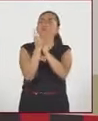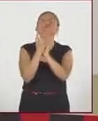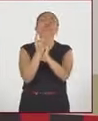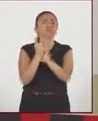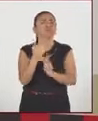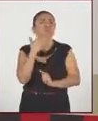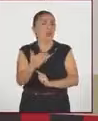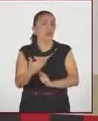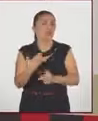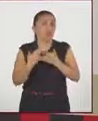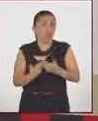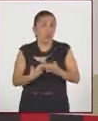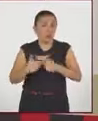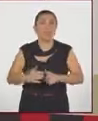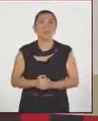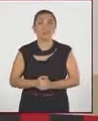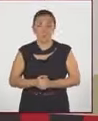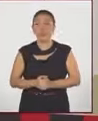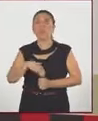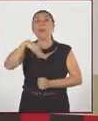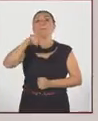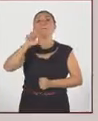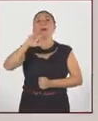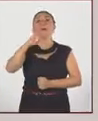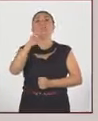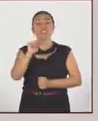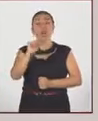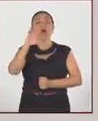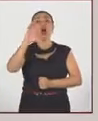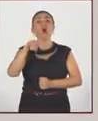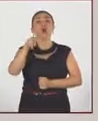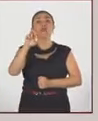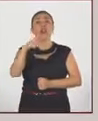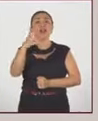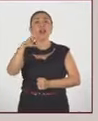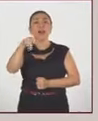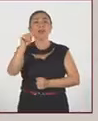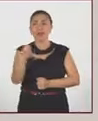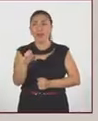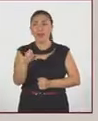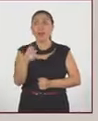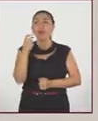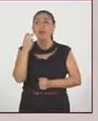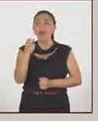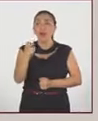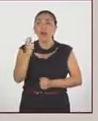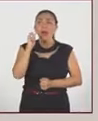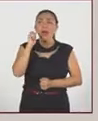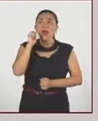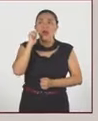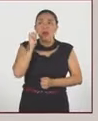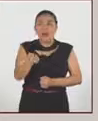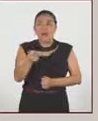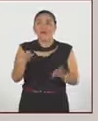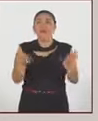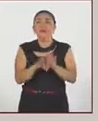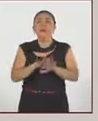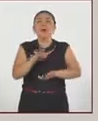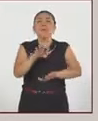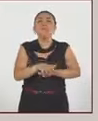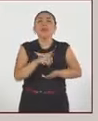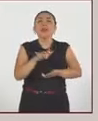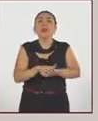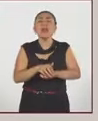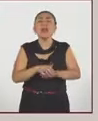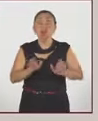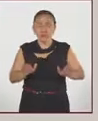Ajá. Esto, marcha convergente o in-toeing, bueno, tiene que ver algo más con los pies dirigidos